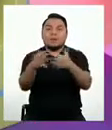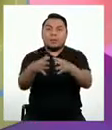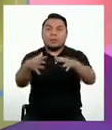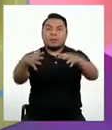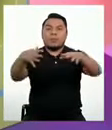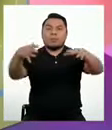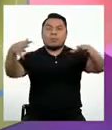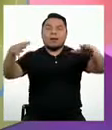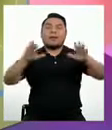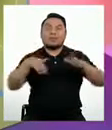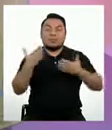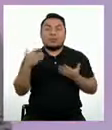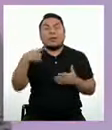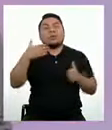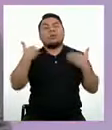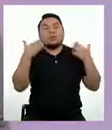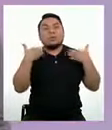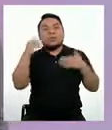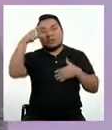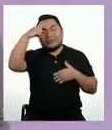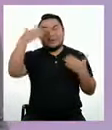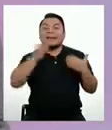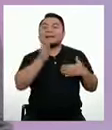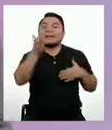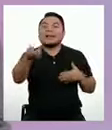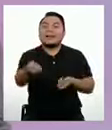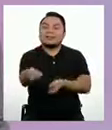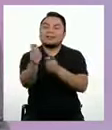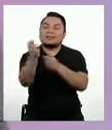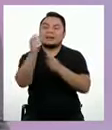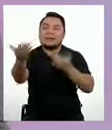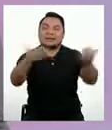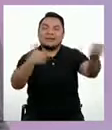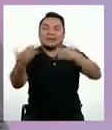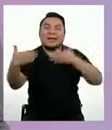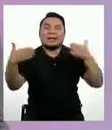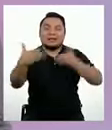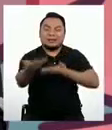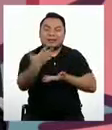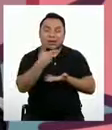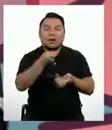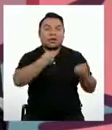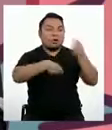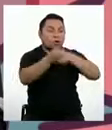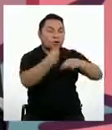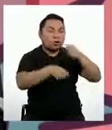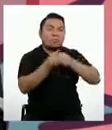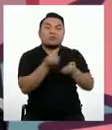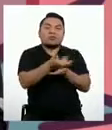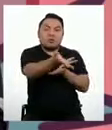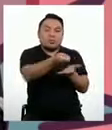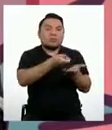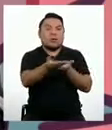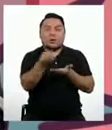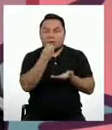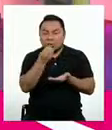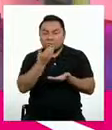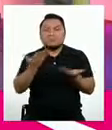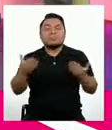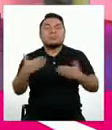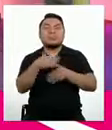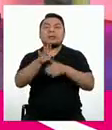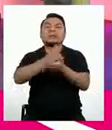podamos comprarlo. Pero hay ciertos tipos, por ejemplo, de especies en las que están en un momento en el que están, por